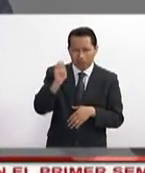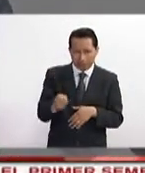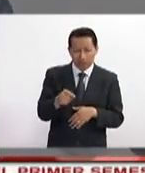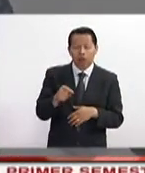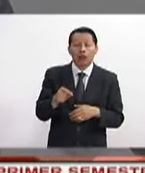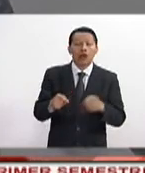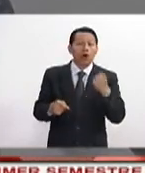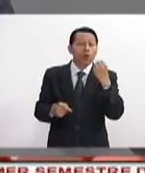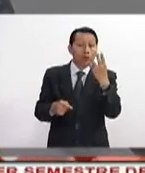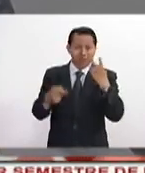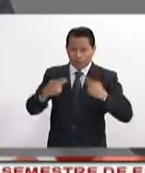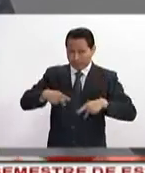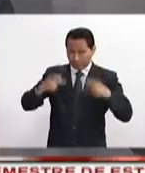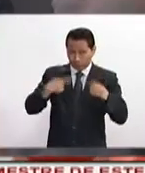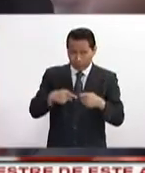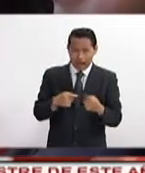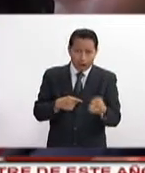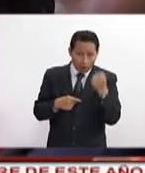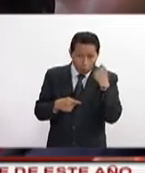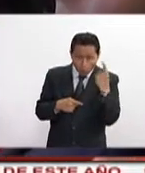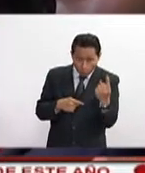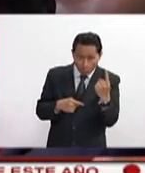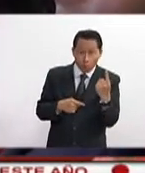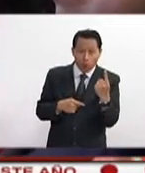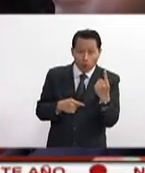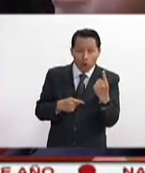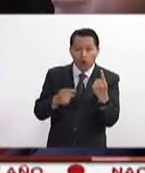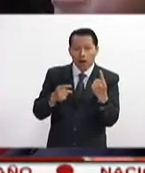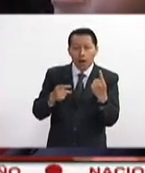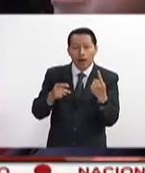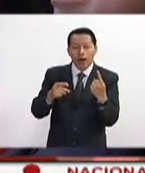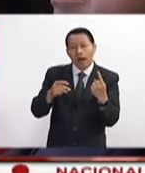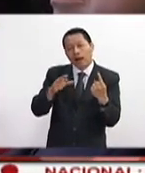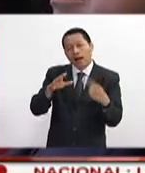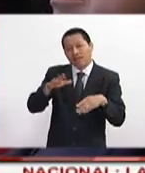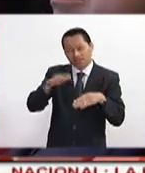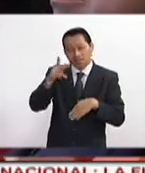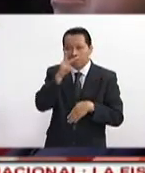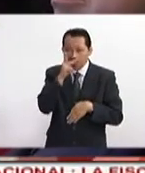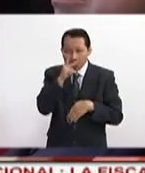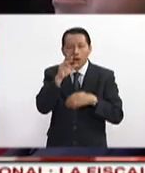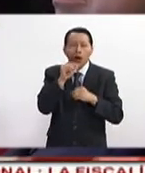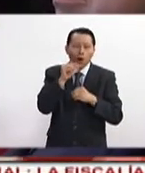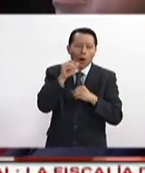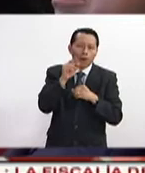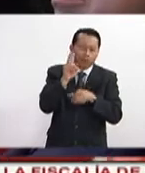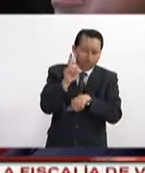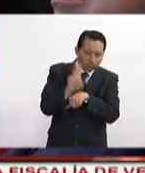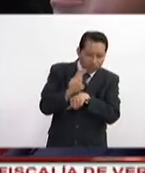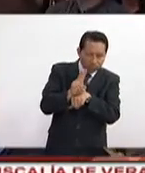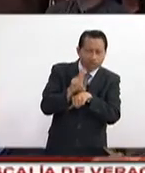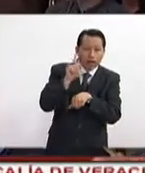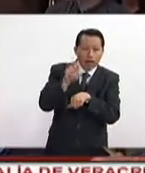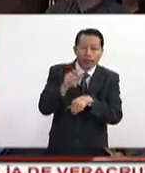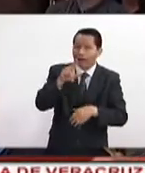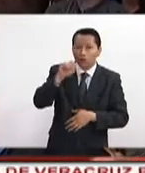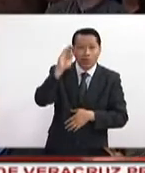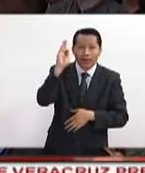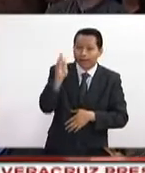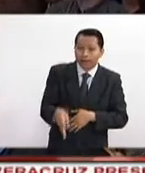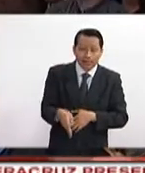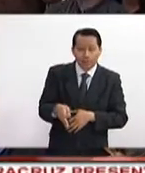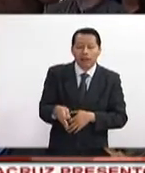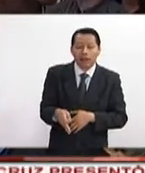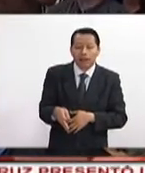cada 4 padres o quienes hacen las veces de crianza de los niños, no acepta